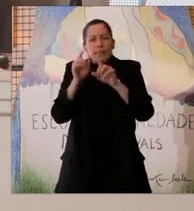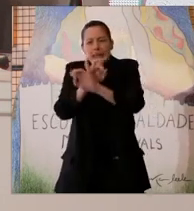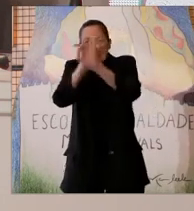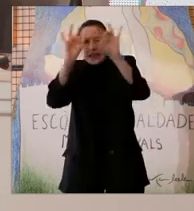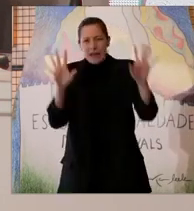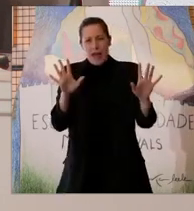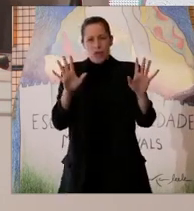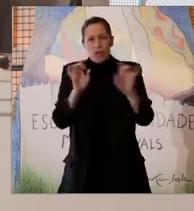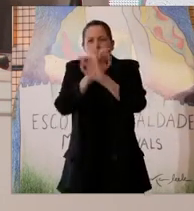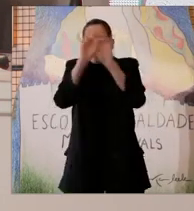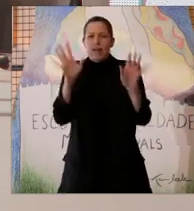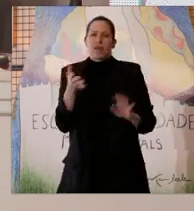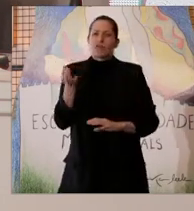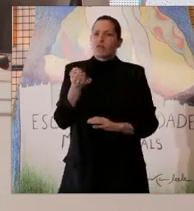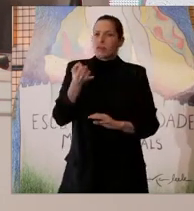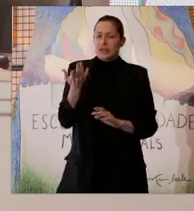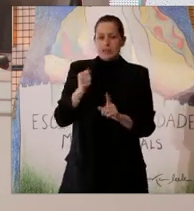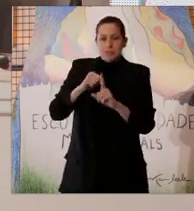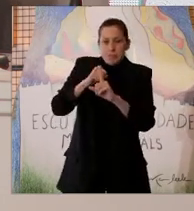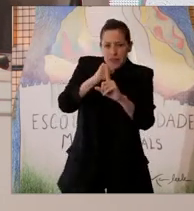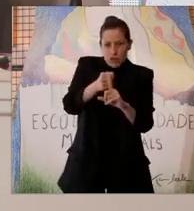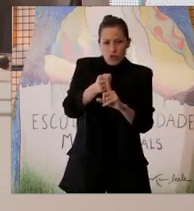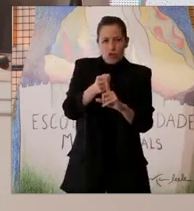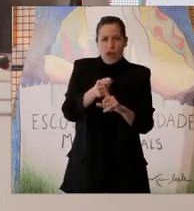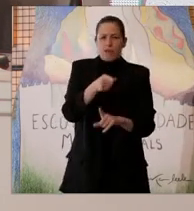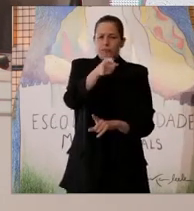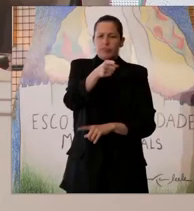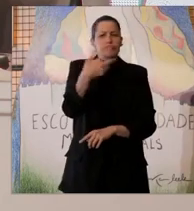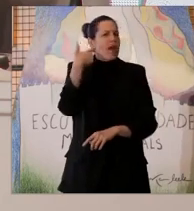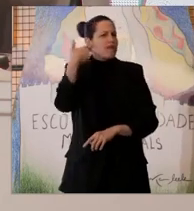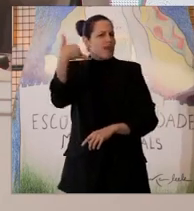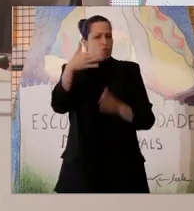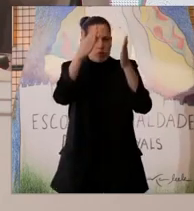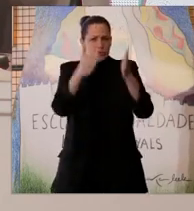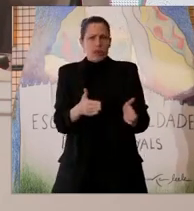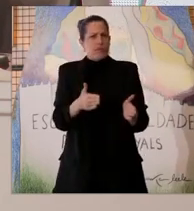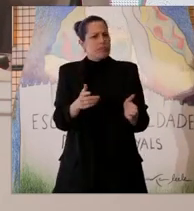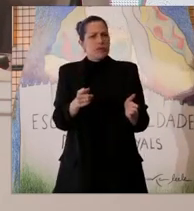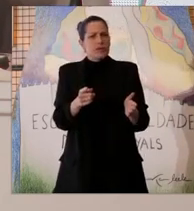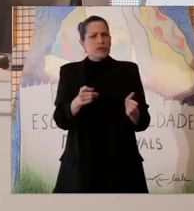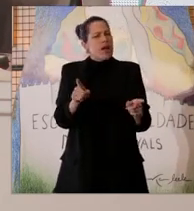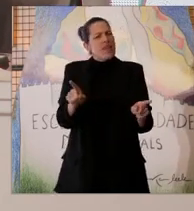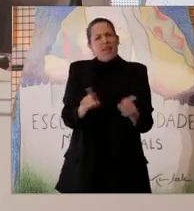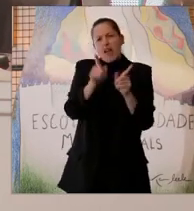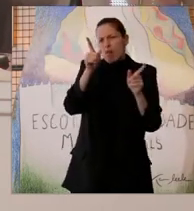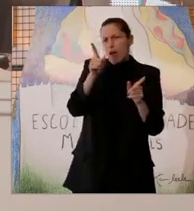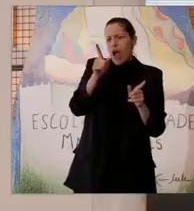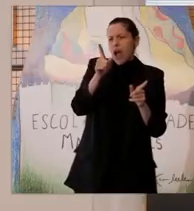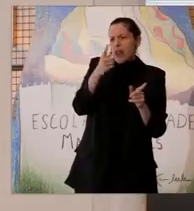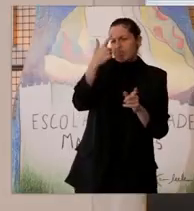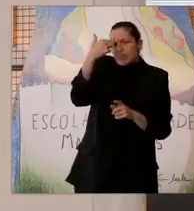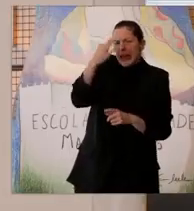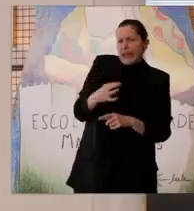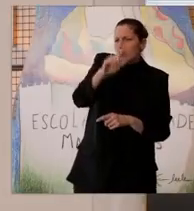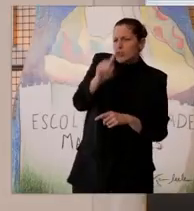presionar a gente con mucha representatividad a que tome las mismas decisiones que tú aunque no crean en ellas es que después que